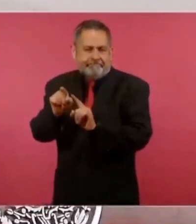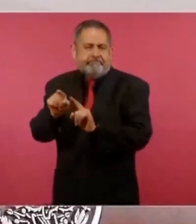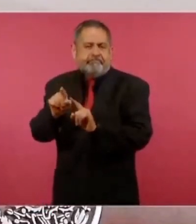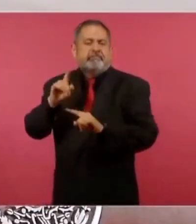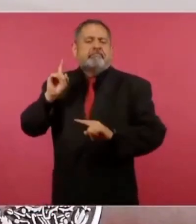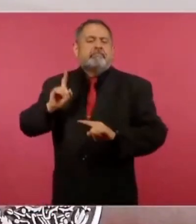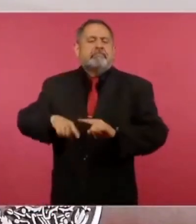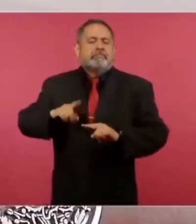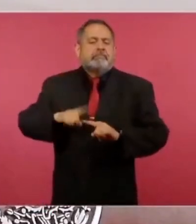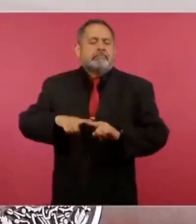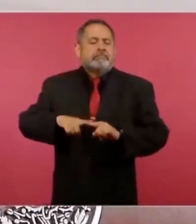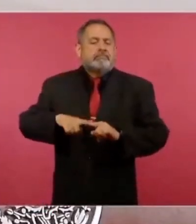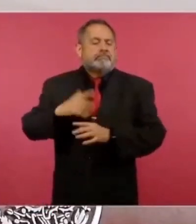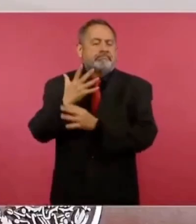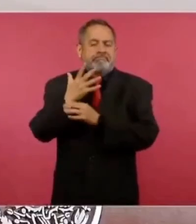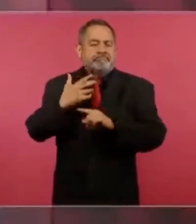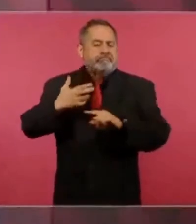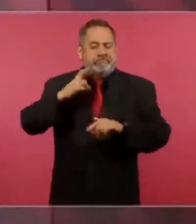se han